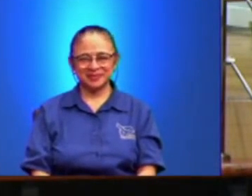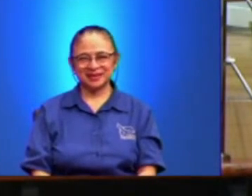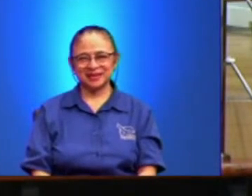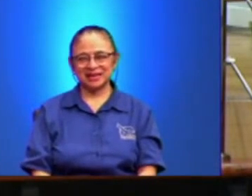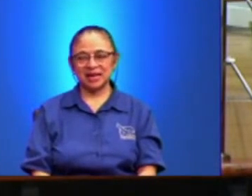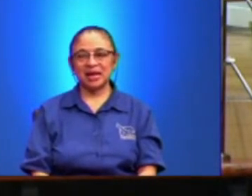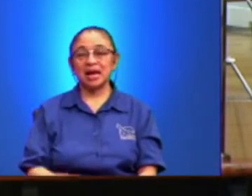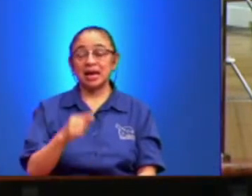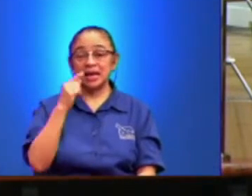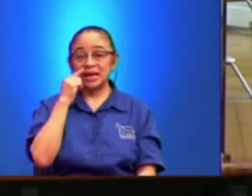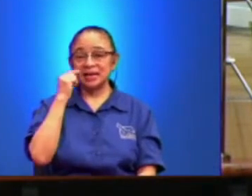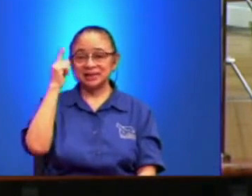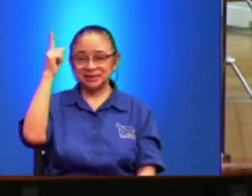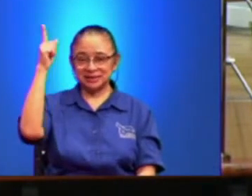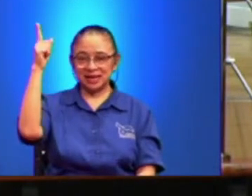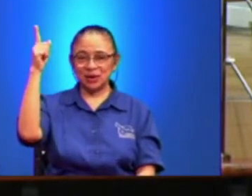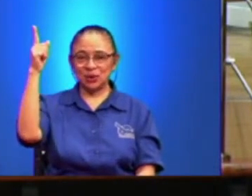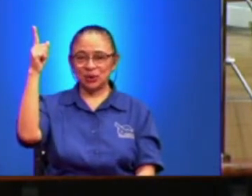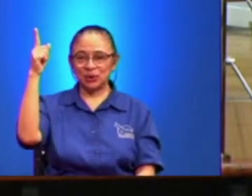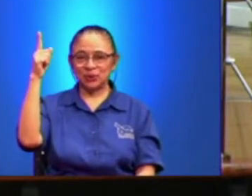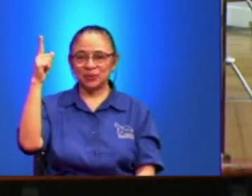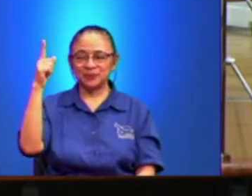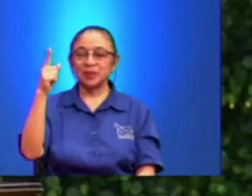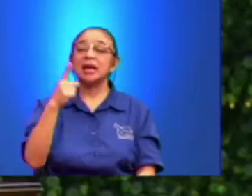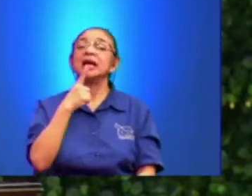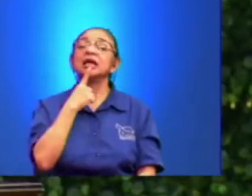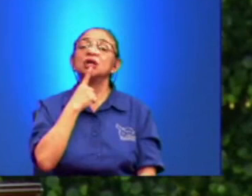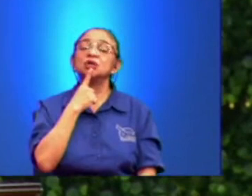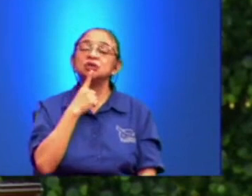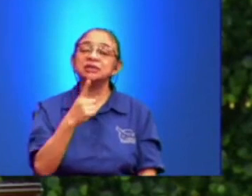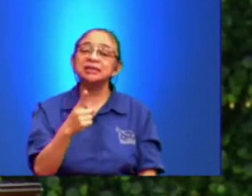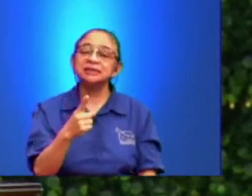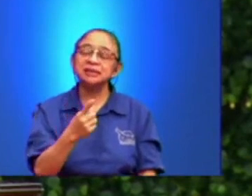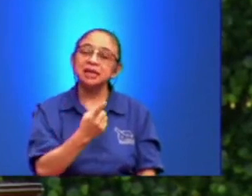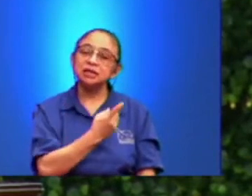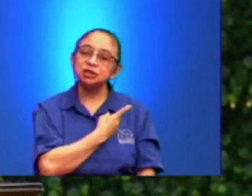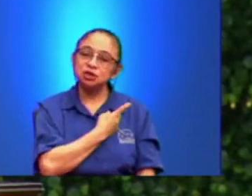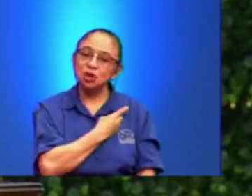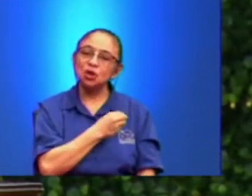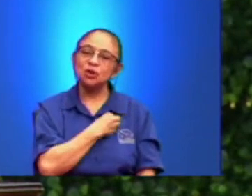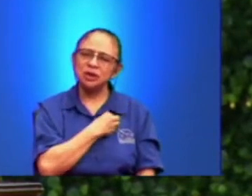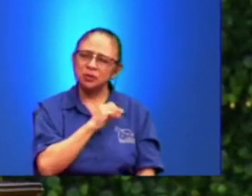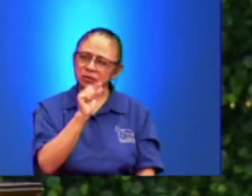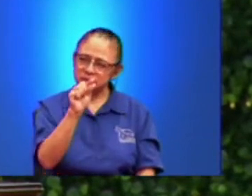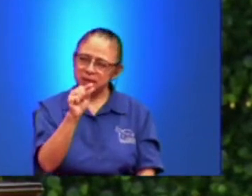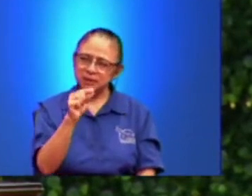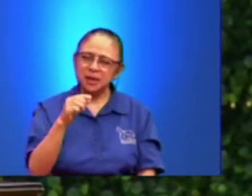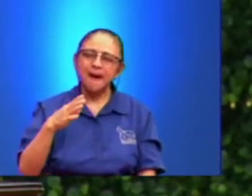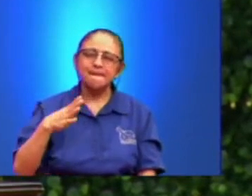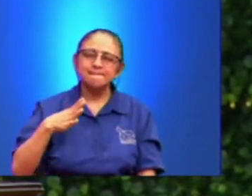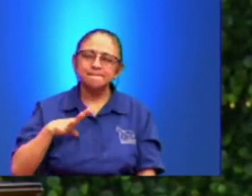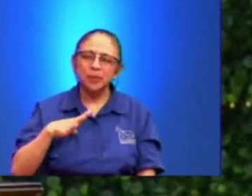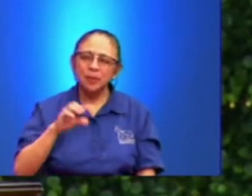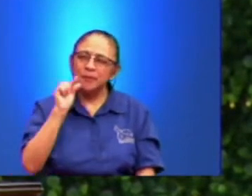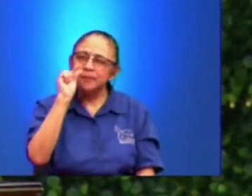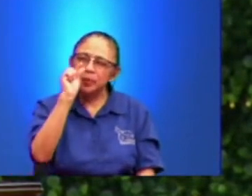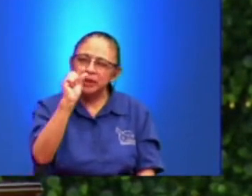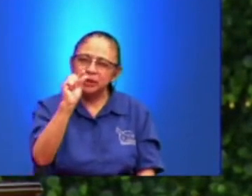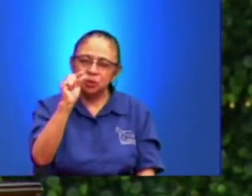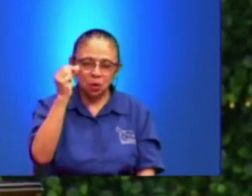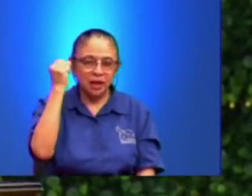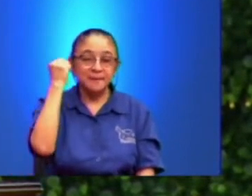y el señor prácticamente nos dice solo quiero que ustedes pero en un poquitito para que me